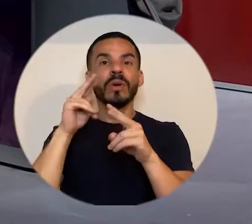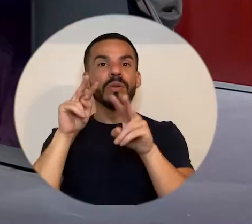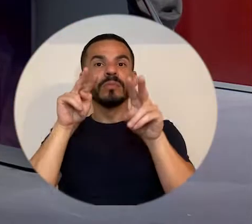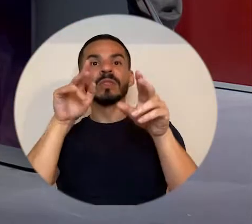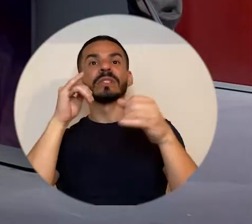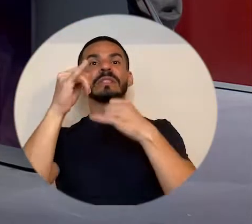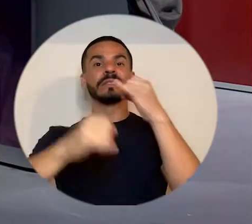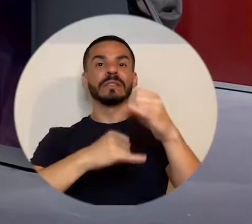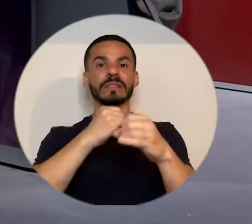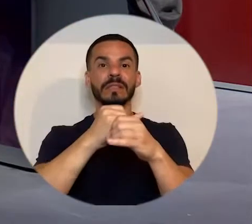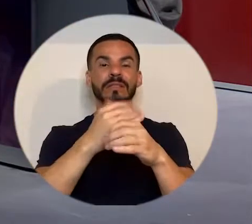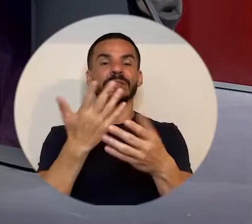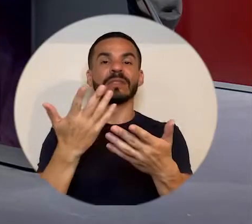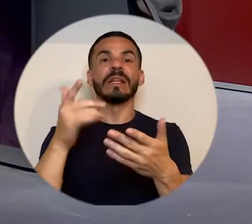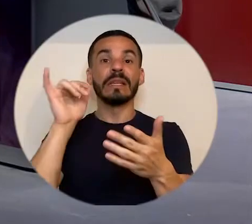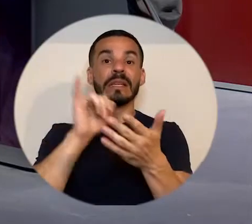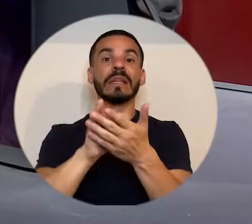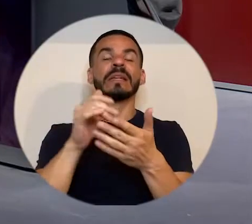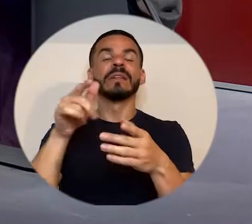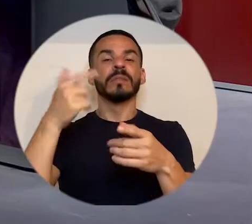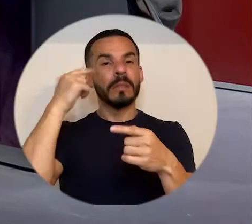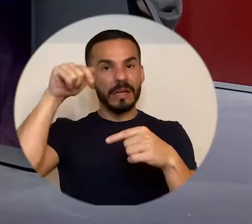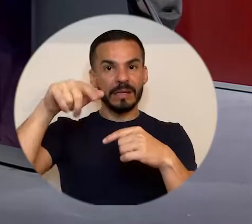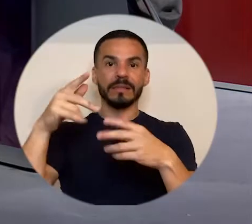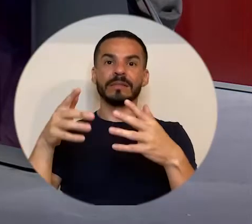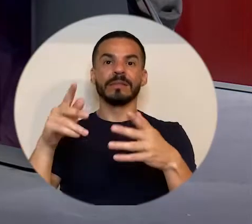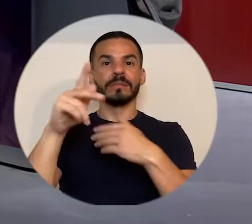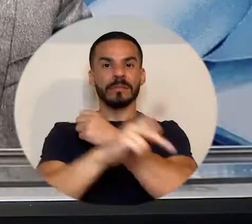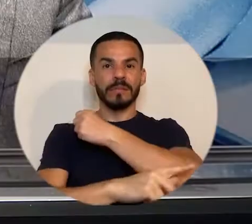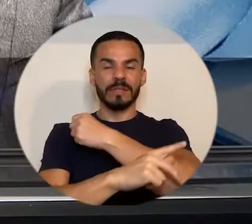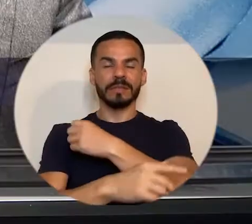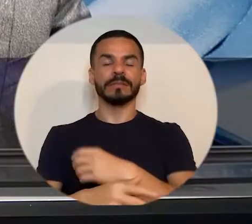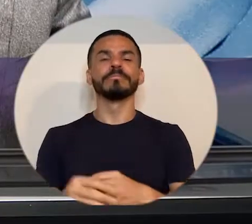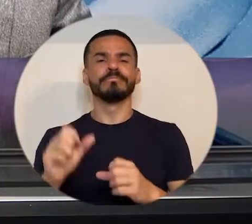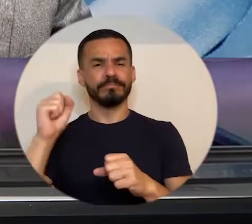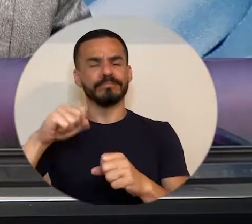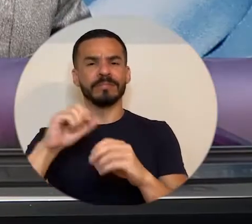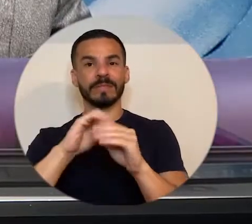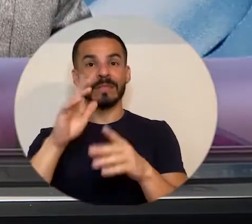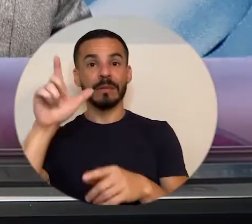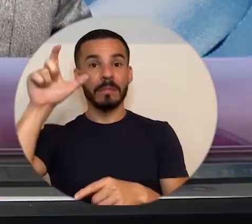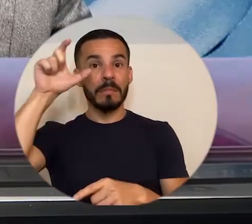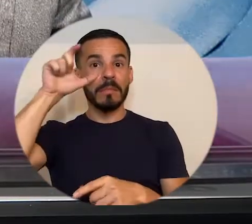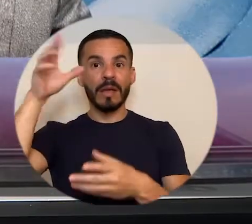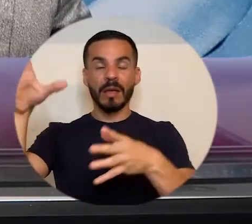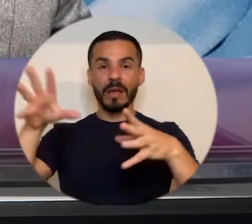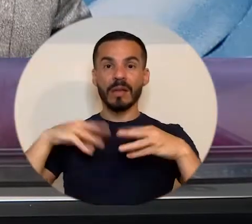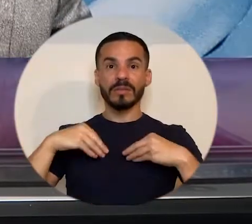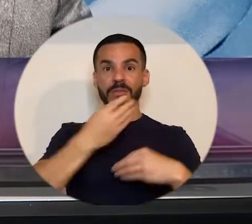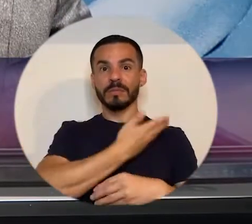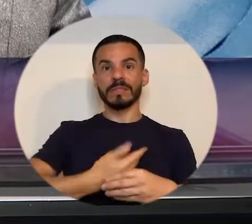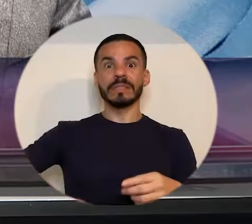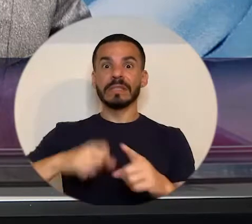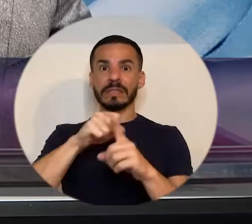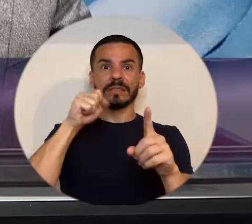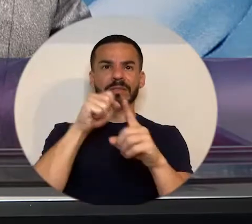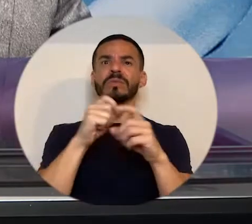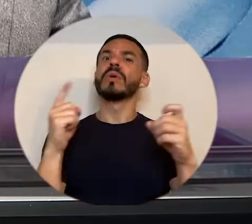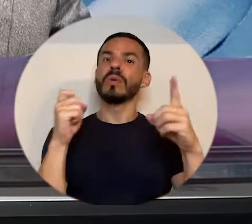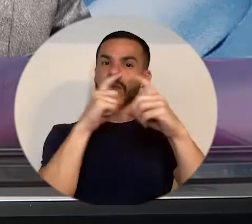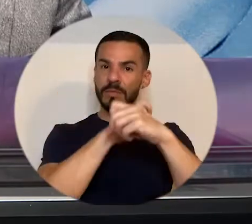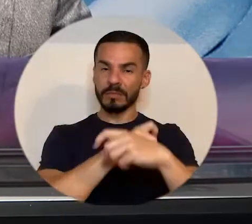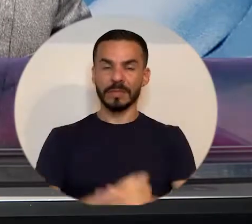nacionales e internacionales que eso tuvo para este país. Claro, Biden asume la presidencia en una situación muy